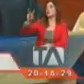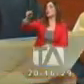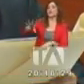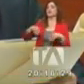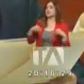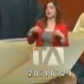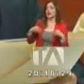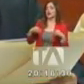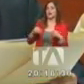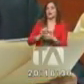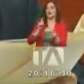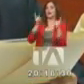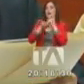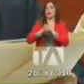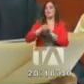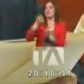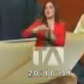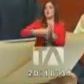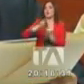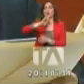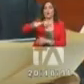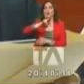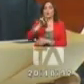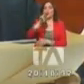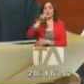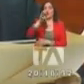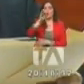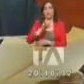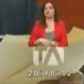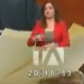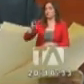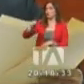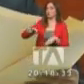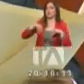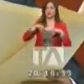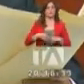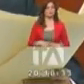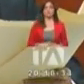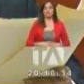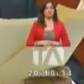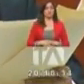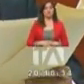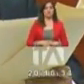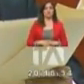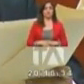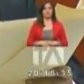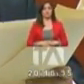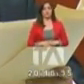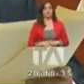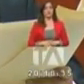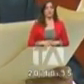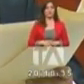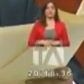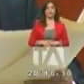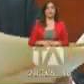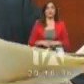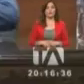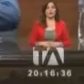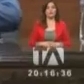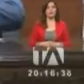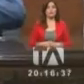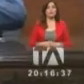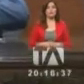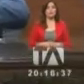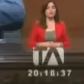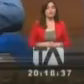Eduardo Franco Lor, procurador judicial del ingeniero Jorge David Glass Espinel, en contra del doctor Miguel Antonio Jurado Favara.